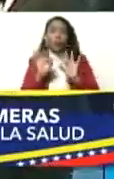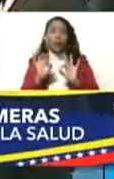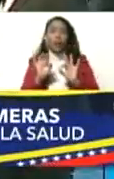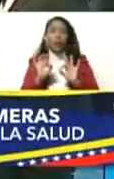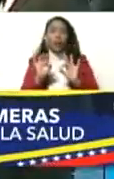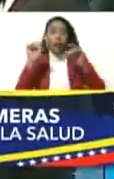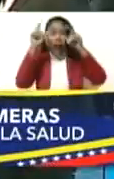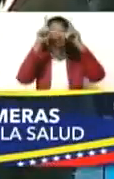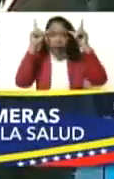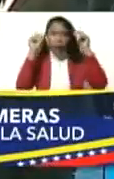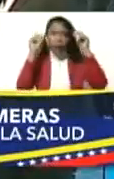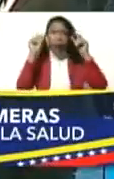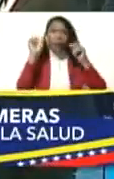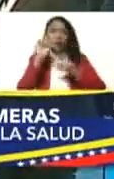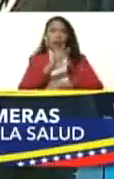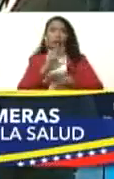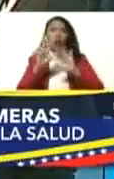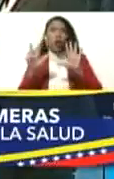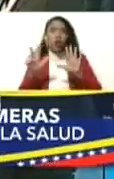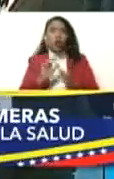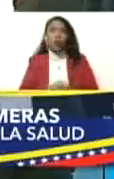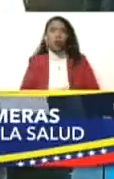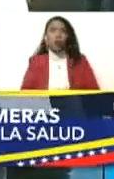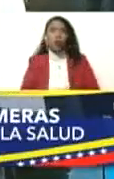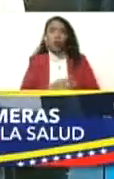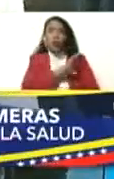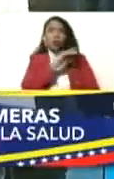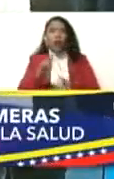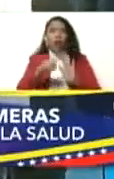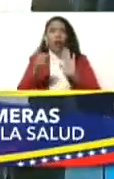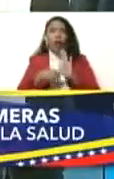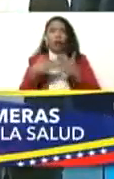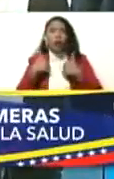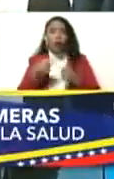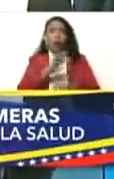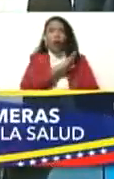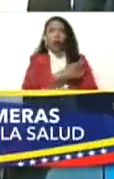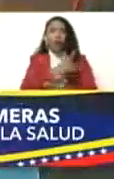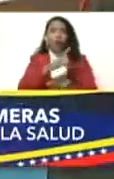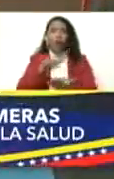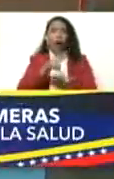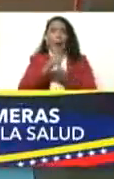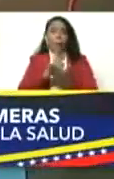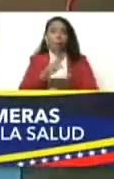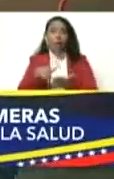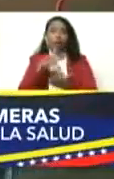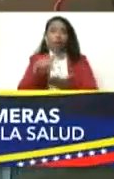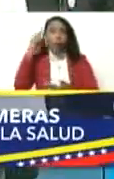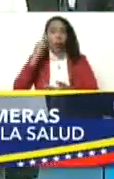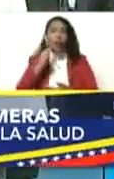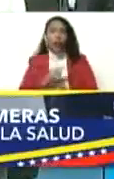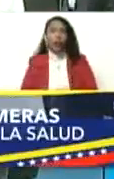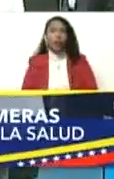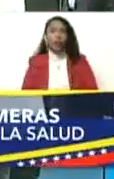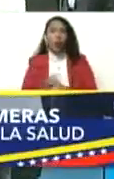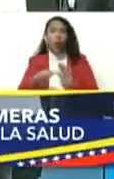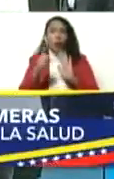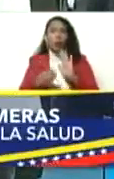enfermeras, y además se suma la Dirección General de Salud de la Fuerza Armada Nacional Bolivariana, un total